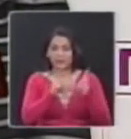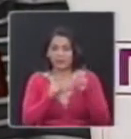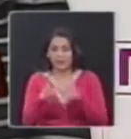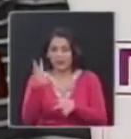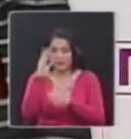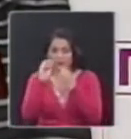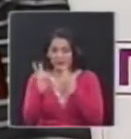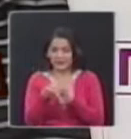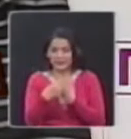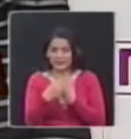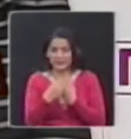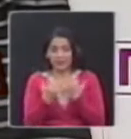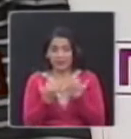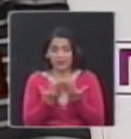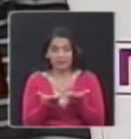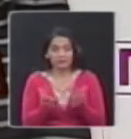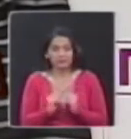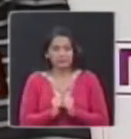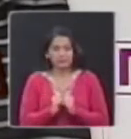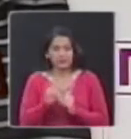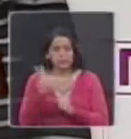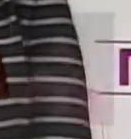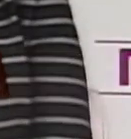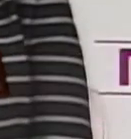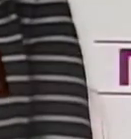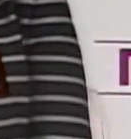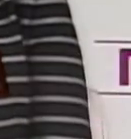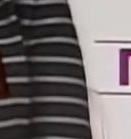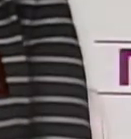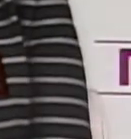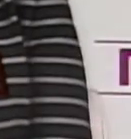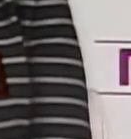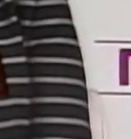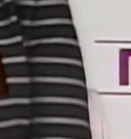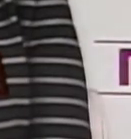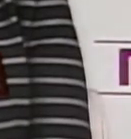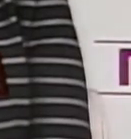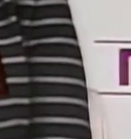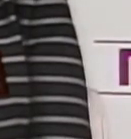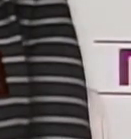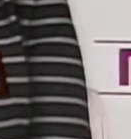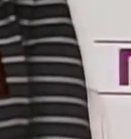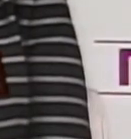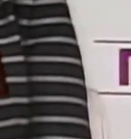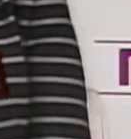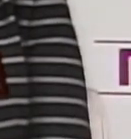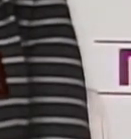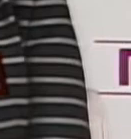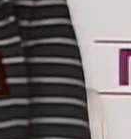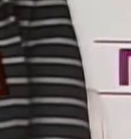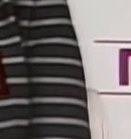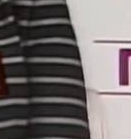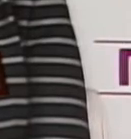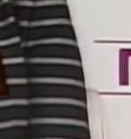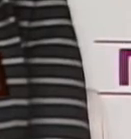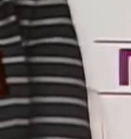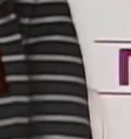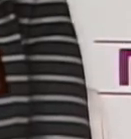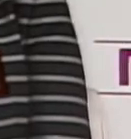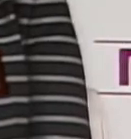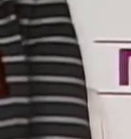la dicha de poder ya contar con 3.000 docentes que están formándose en este momento a través de nuestra plataforma